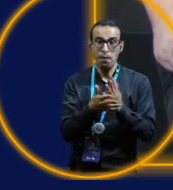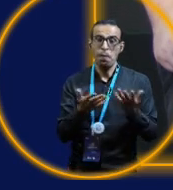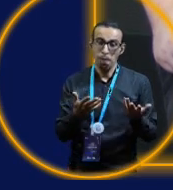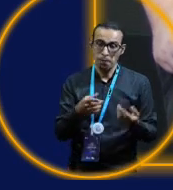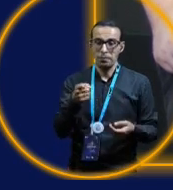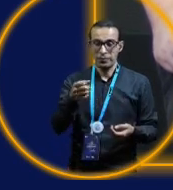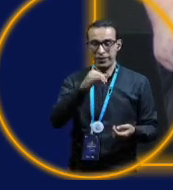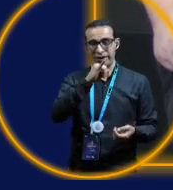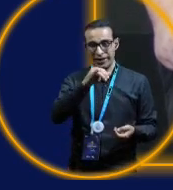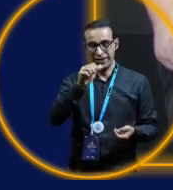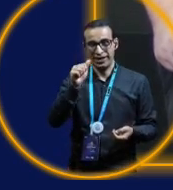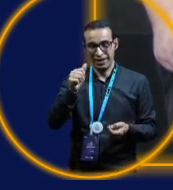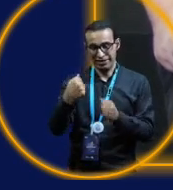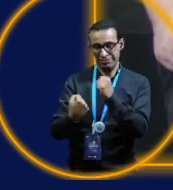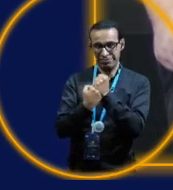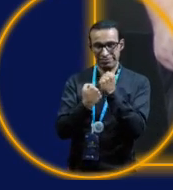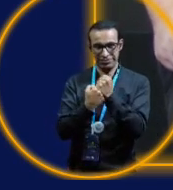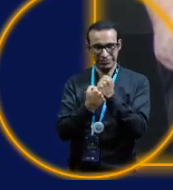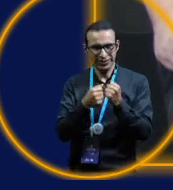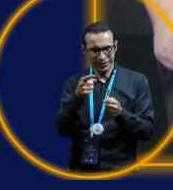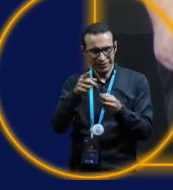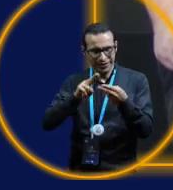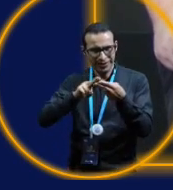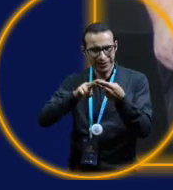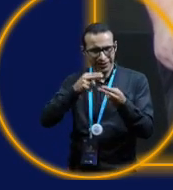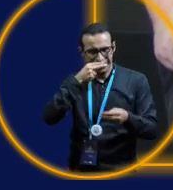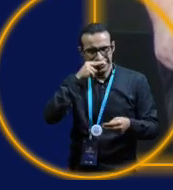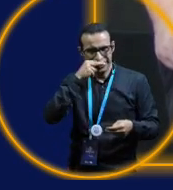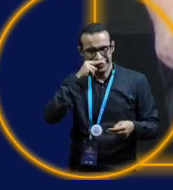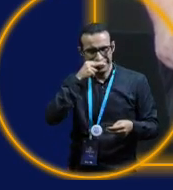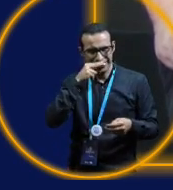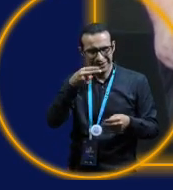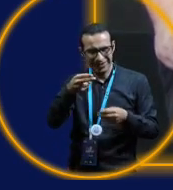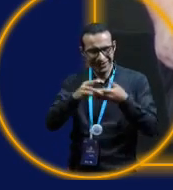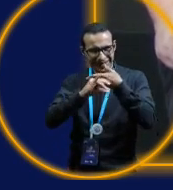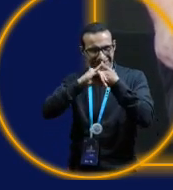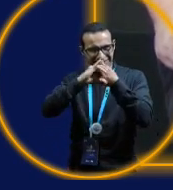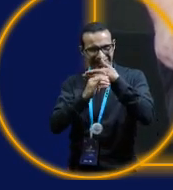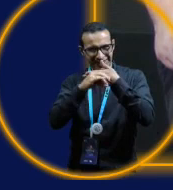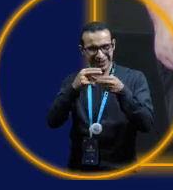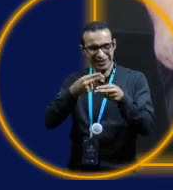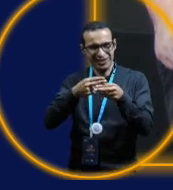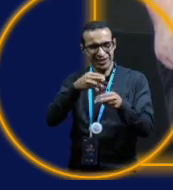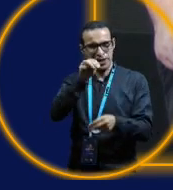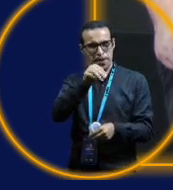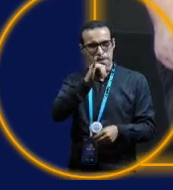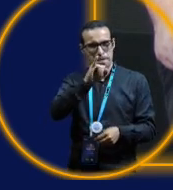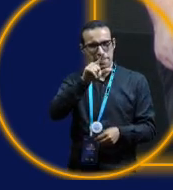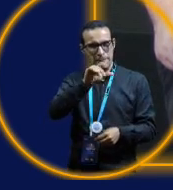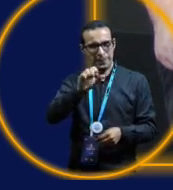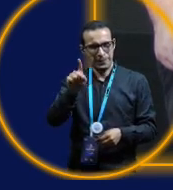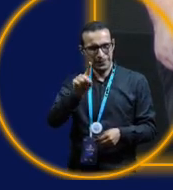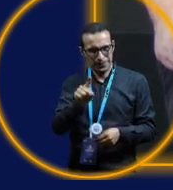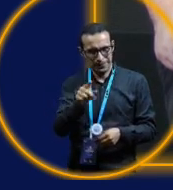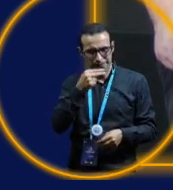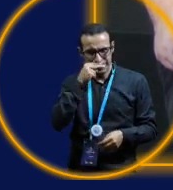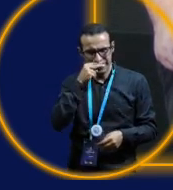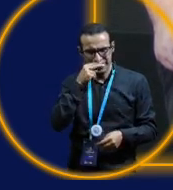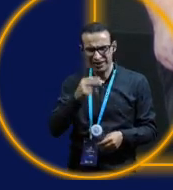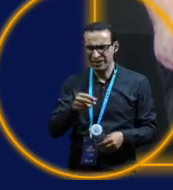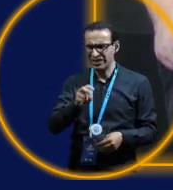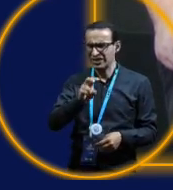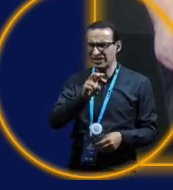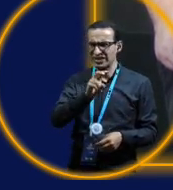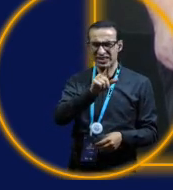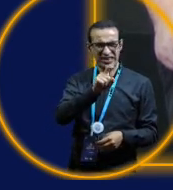sé si ustedes siguen este pequeño niño que se llama miles en instagram a ti te gusta cierto tiene como se o 7 años es un productor